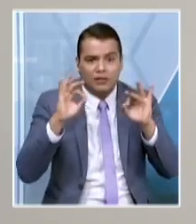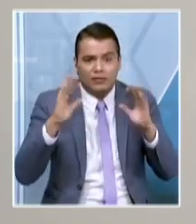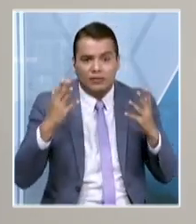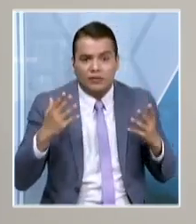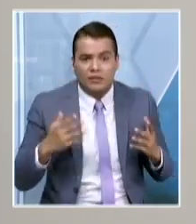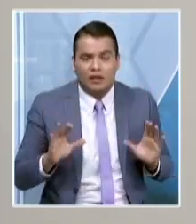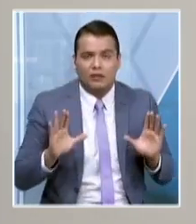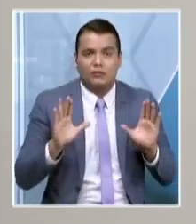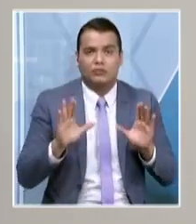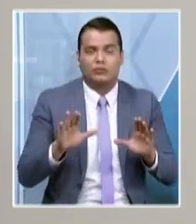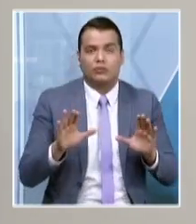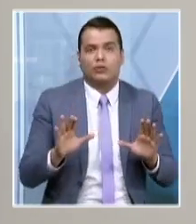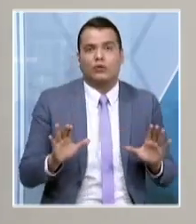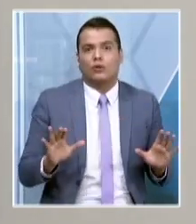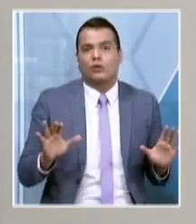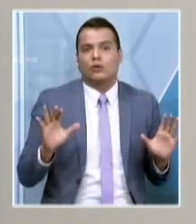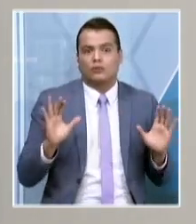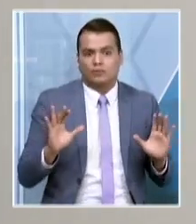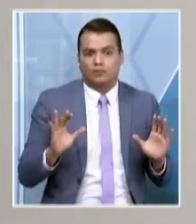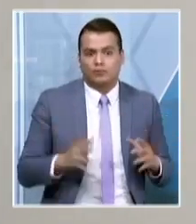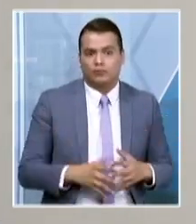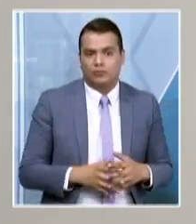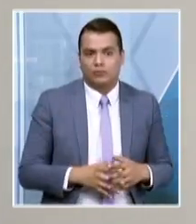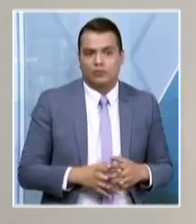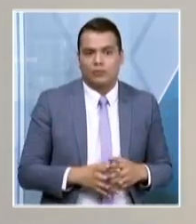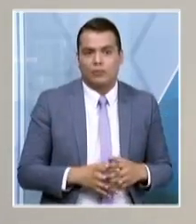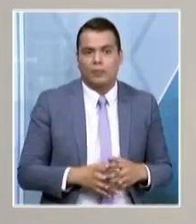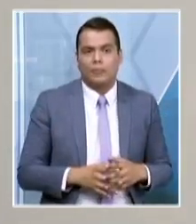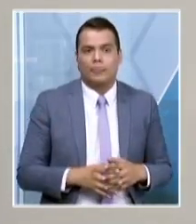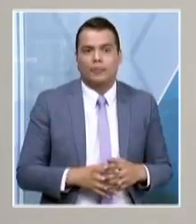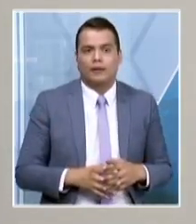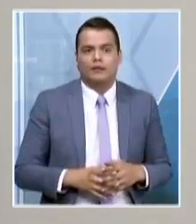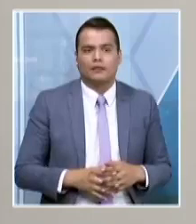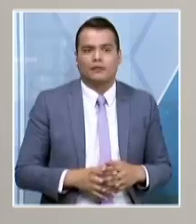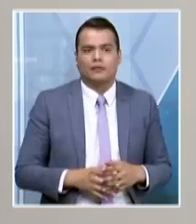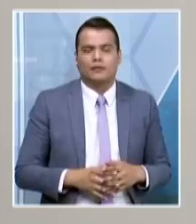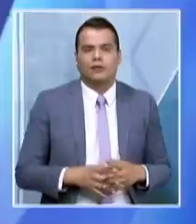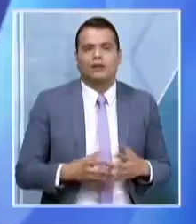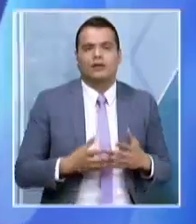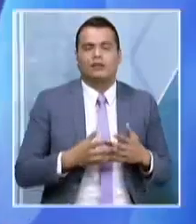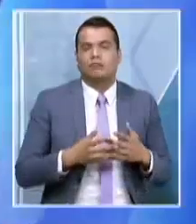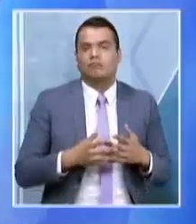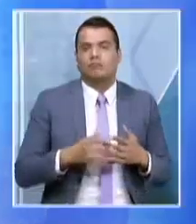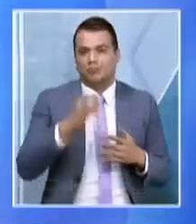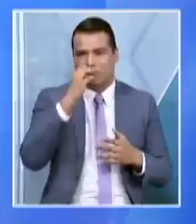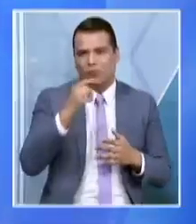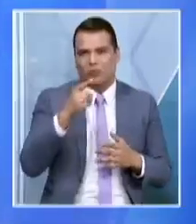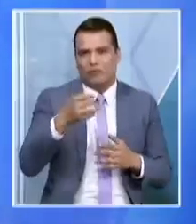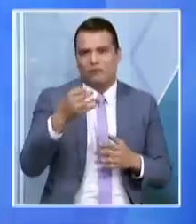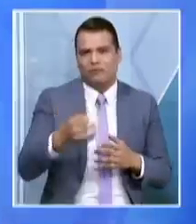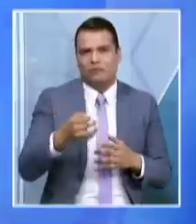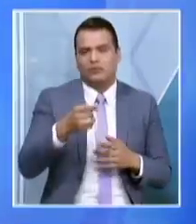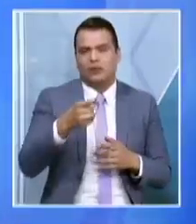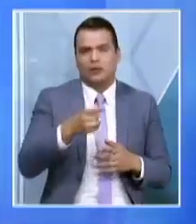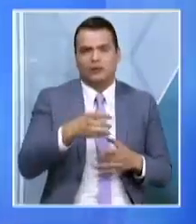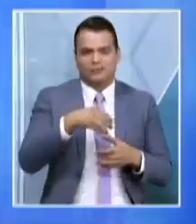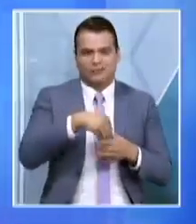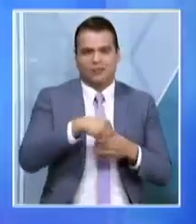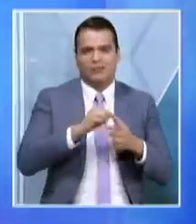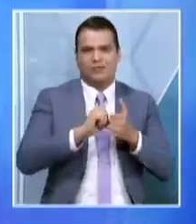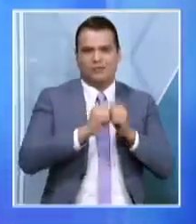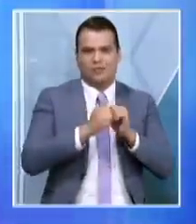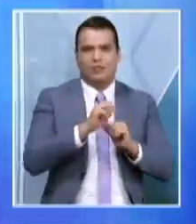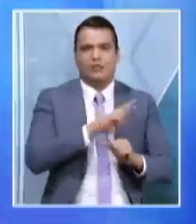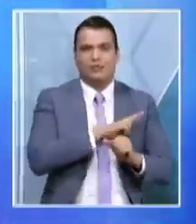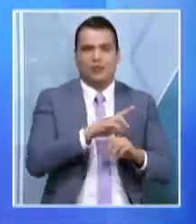para poder asistir a esta competencia. Fue una competencia pequeña, pero con atletas élites. Perlaza, atleta Valle Oro Puro, corrió las pruebas